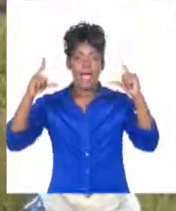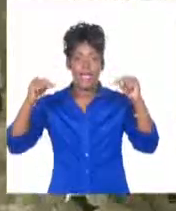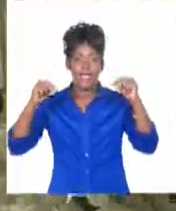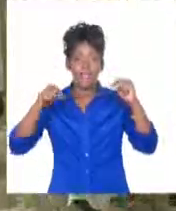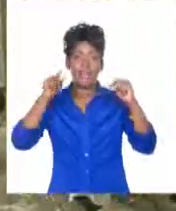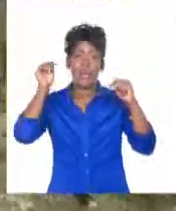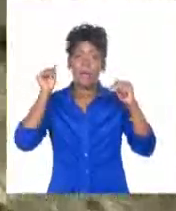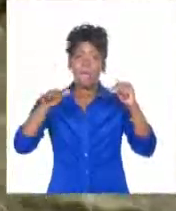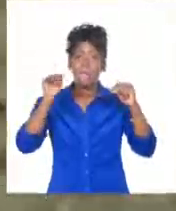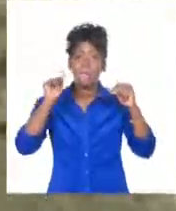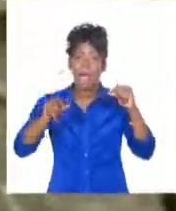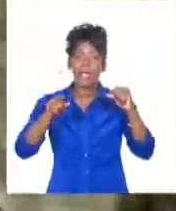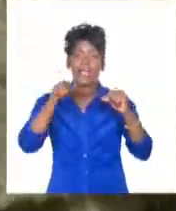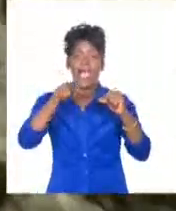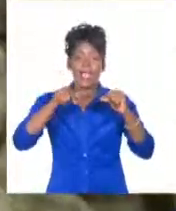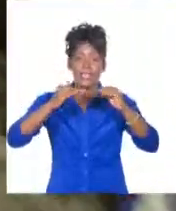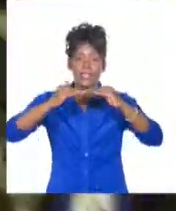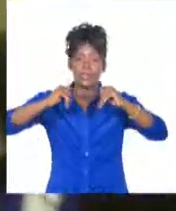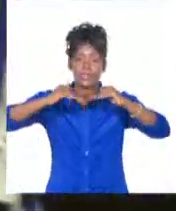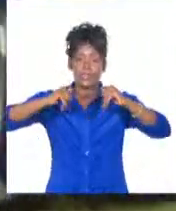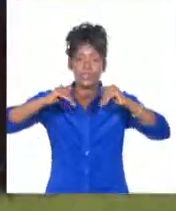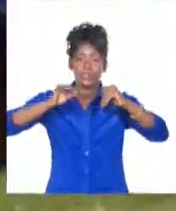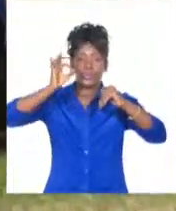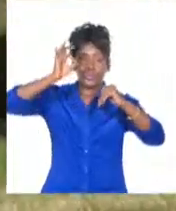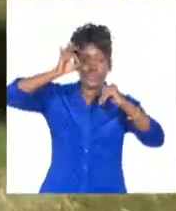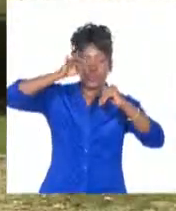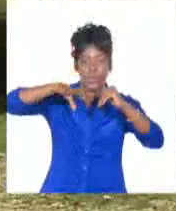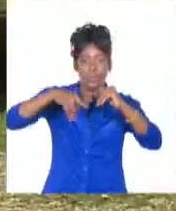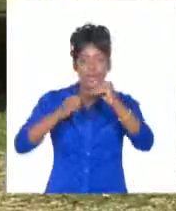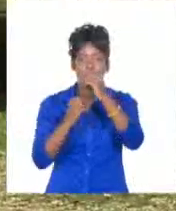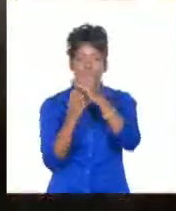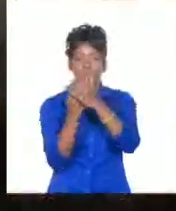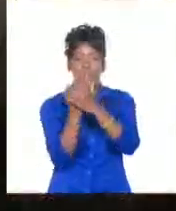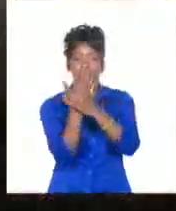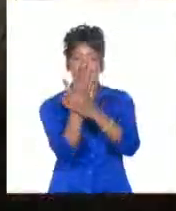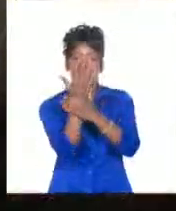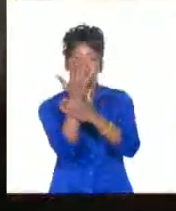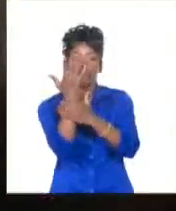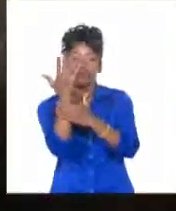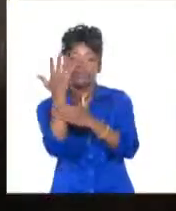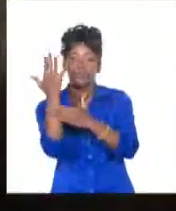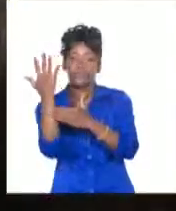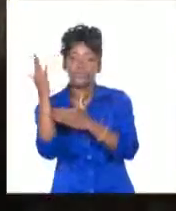ciudad. Por tanto, al filo del mediodía queda plantado el tamarindo